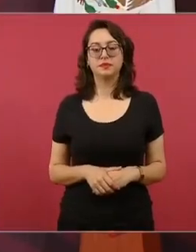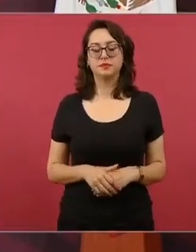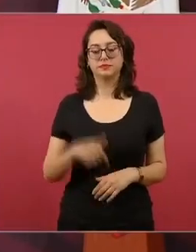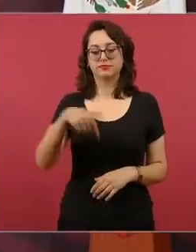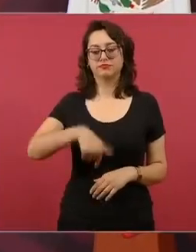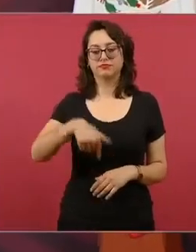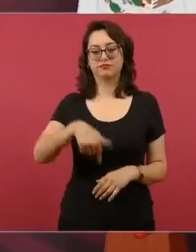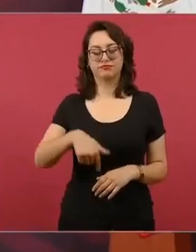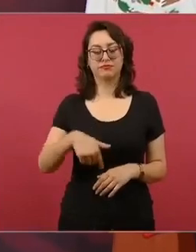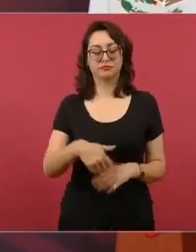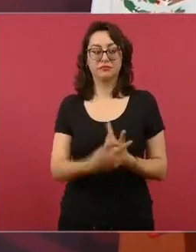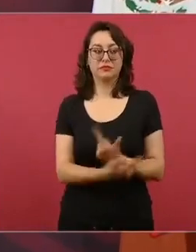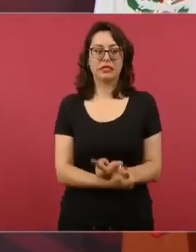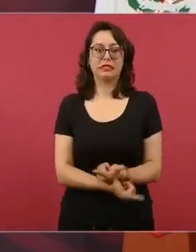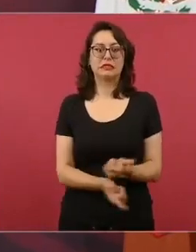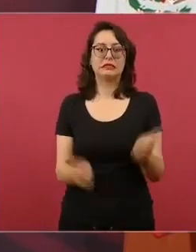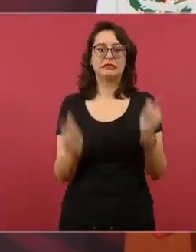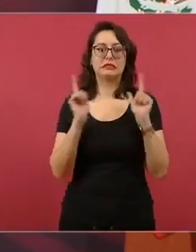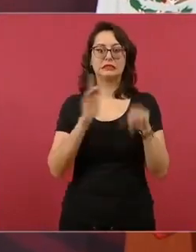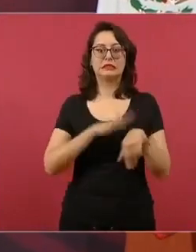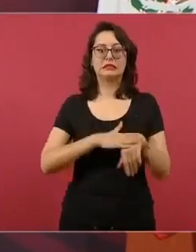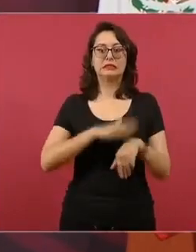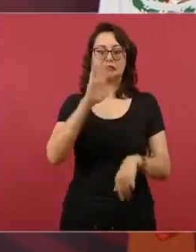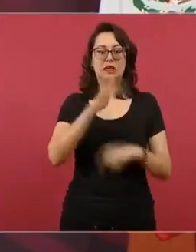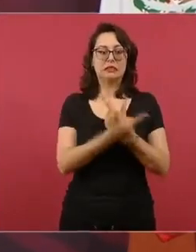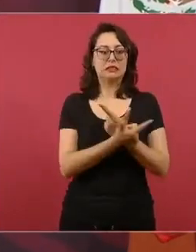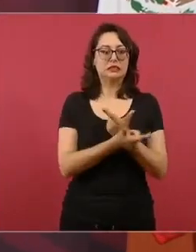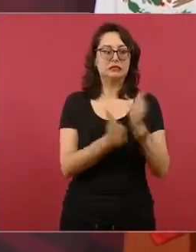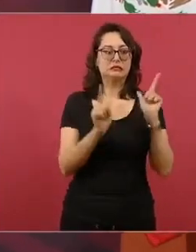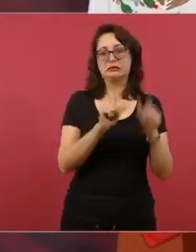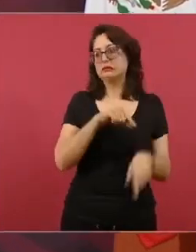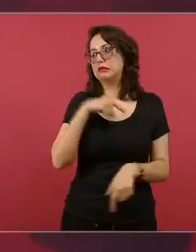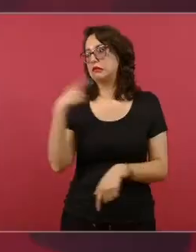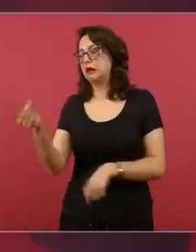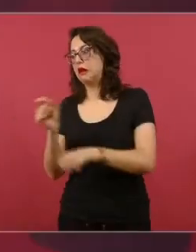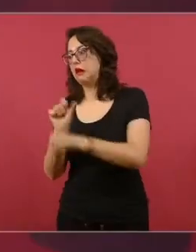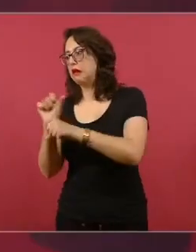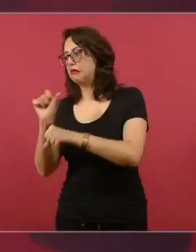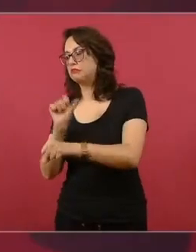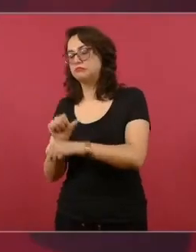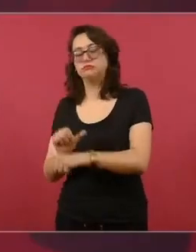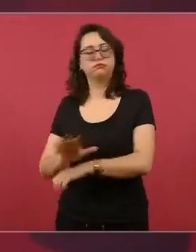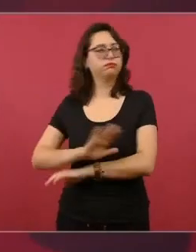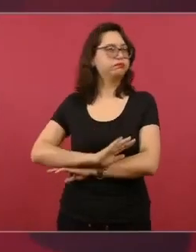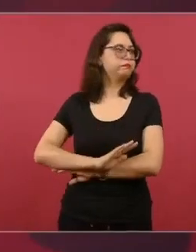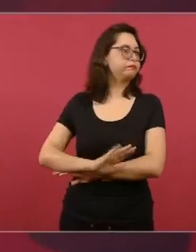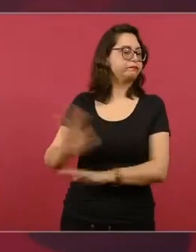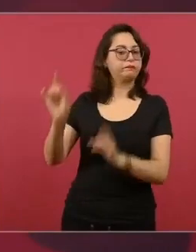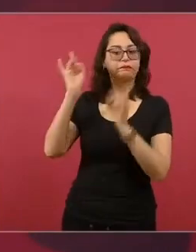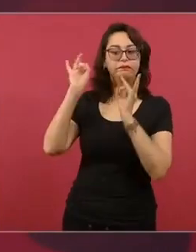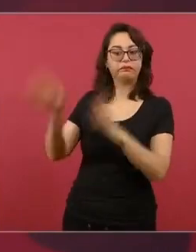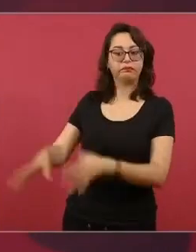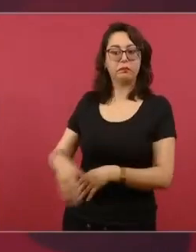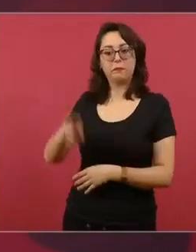libre en comparación. Porque siempre nada más vemos lo que nos sucede aquí. No,